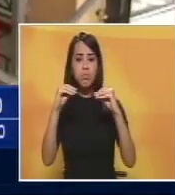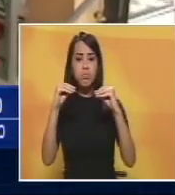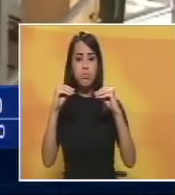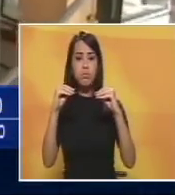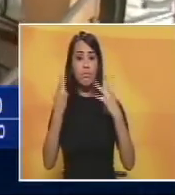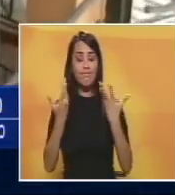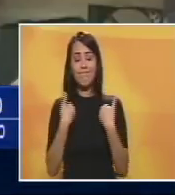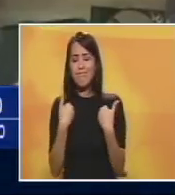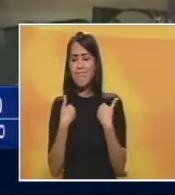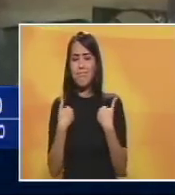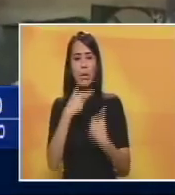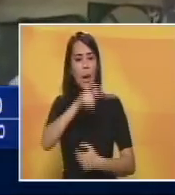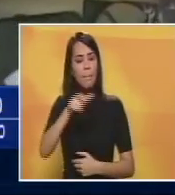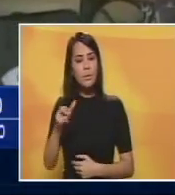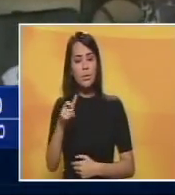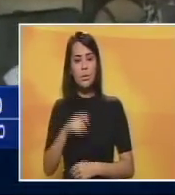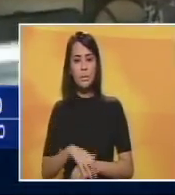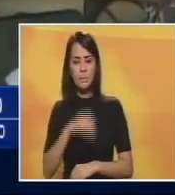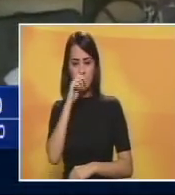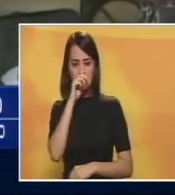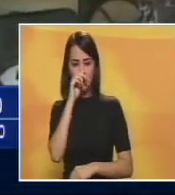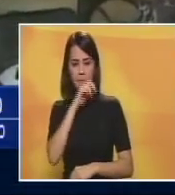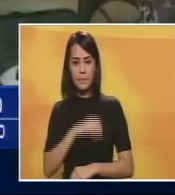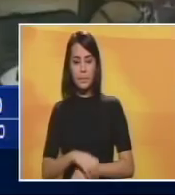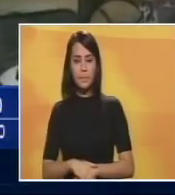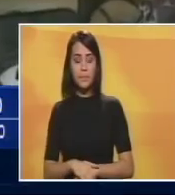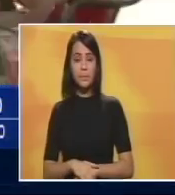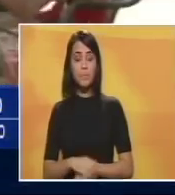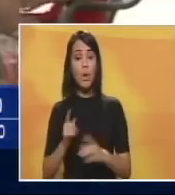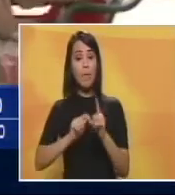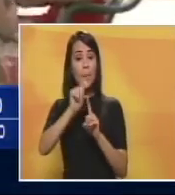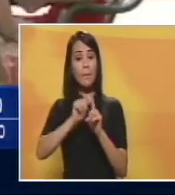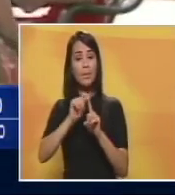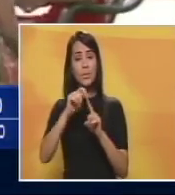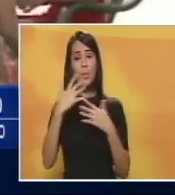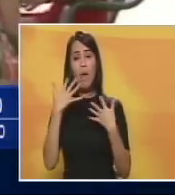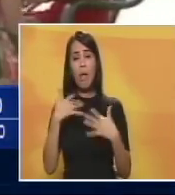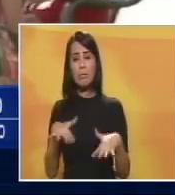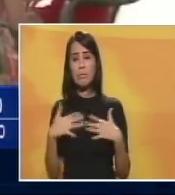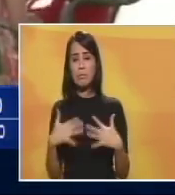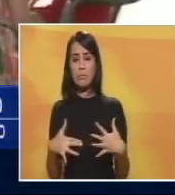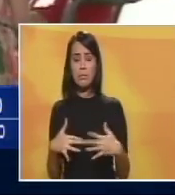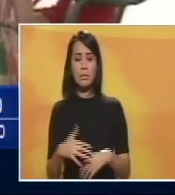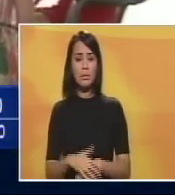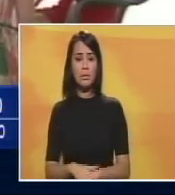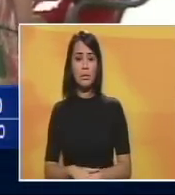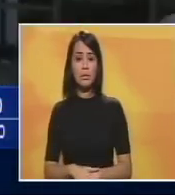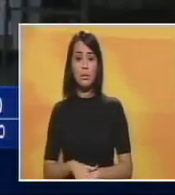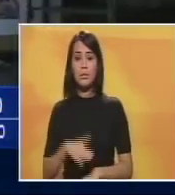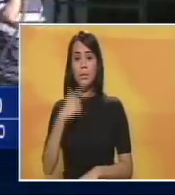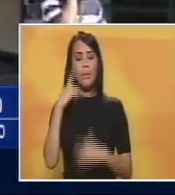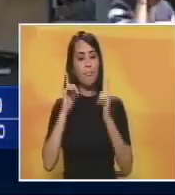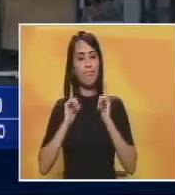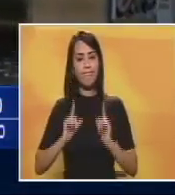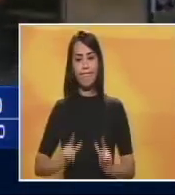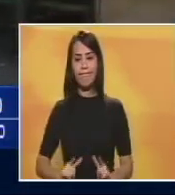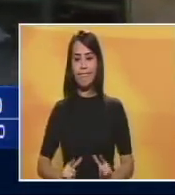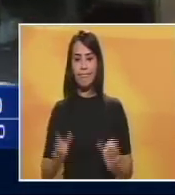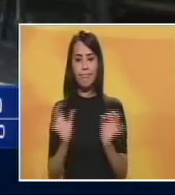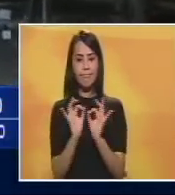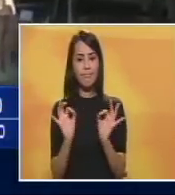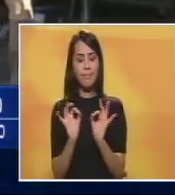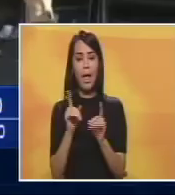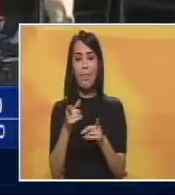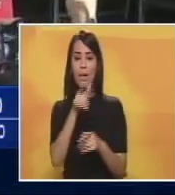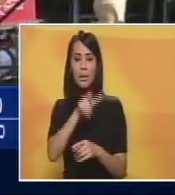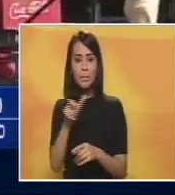calidad de vida de los habitantes debido a las altas temperaturas propias de la entidad, que ocasionan que en muchos de los casos no puedan descansar lo suficiente, además de que